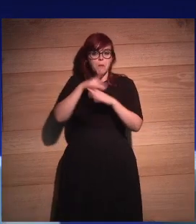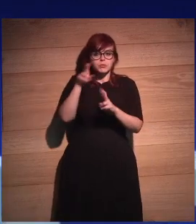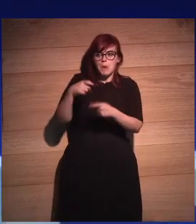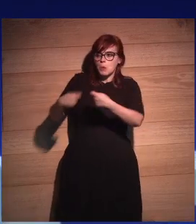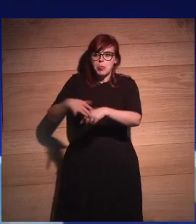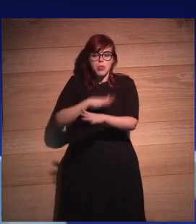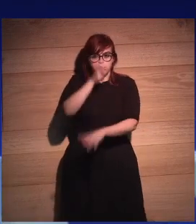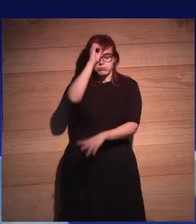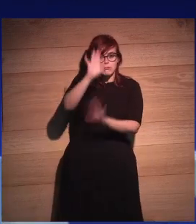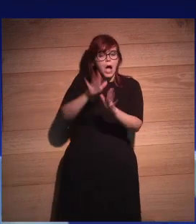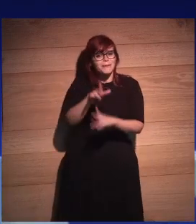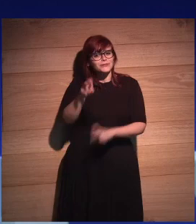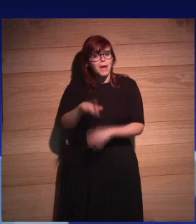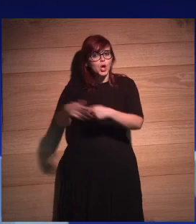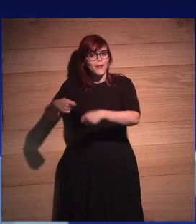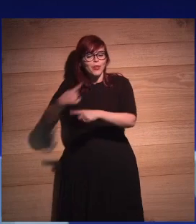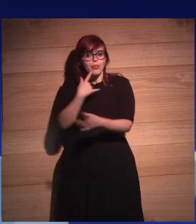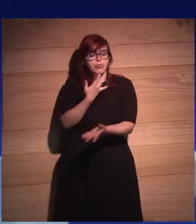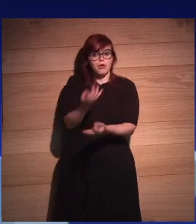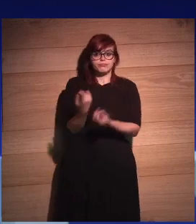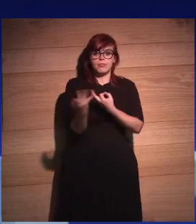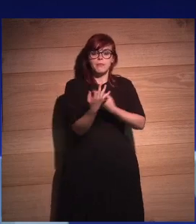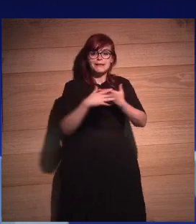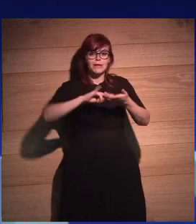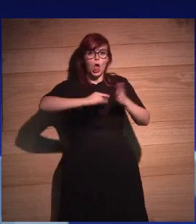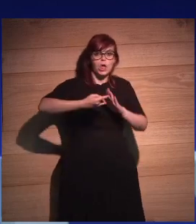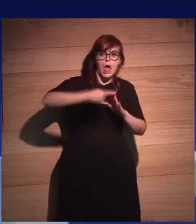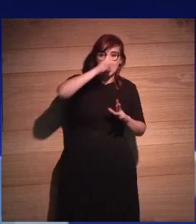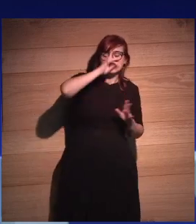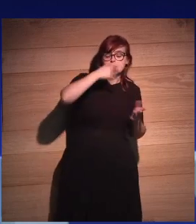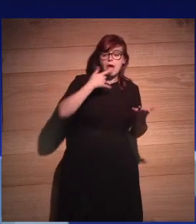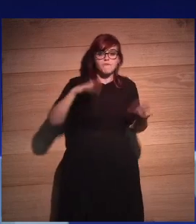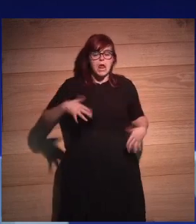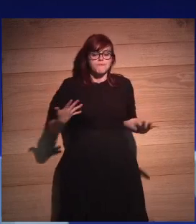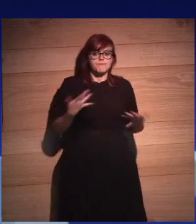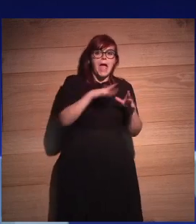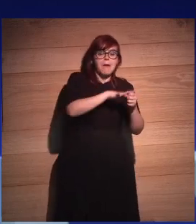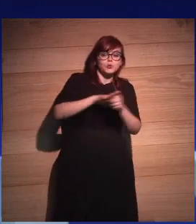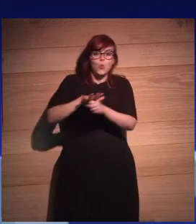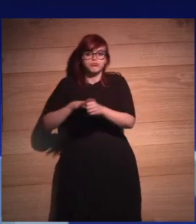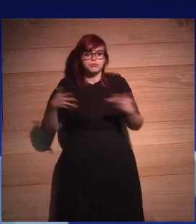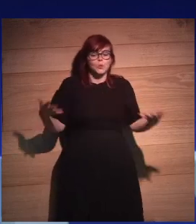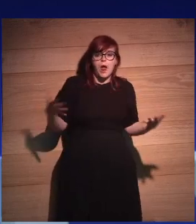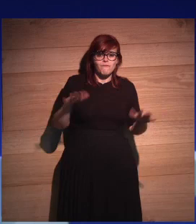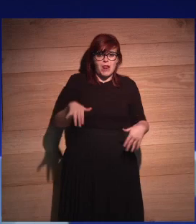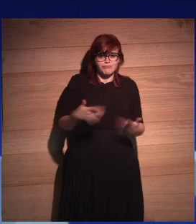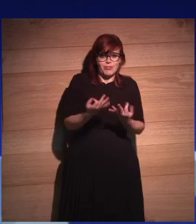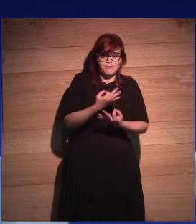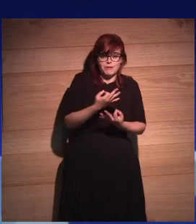de comercio, ¿no? Ya, pero es que los de comercio dicen que es que ellos que no saben que es de tecnología, ¿no? Entonces, esto yo creo que se va a tener que acabar